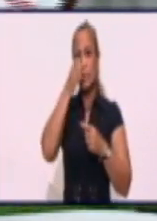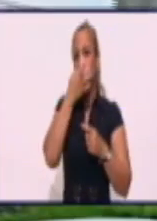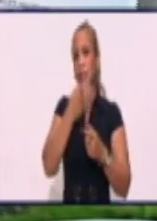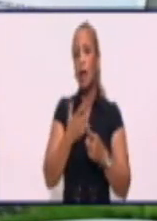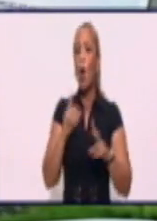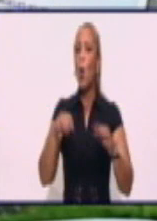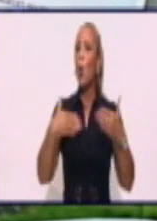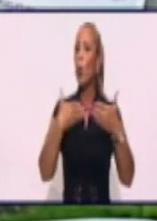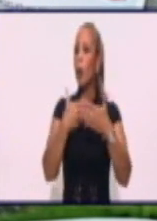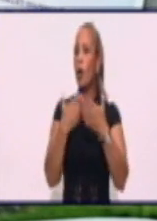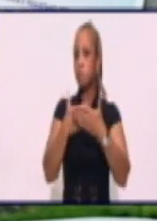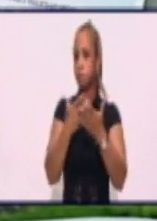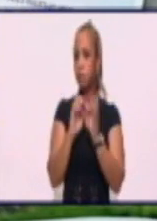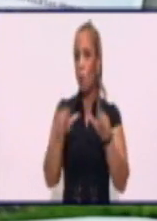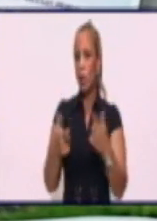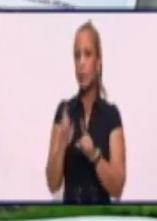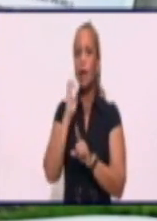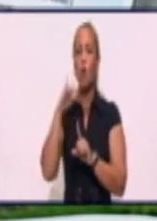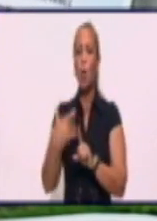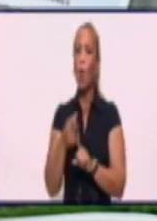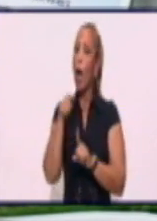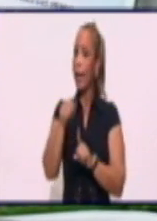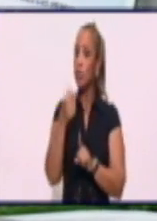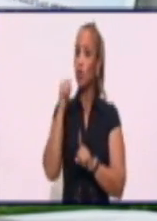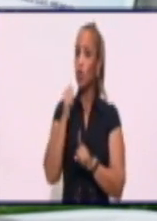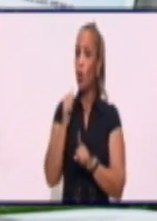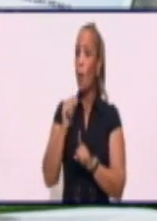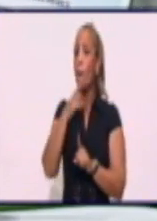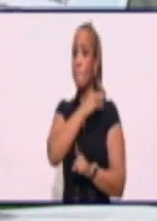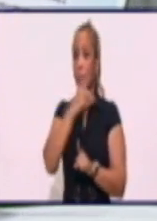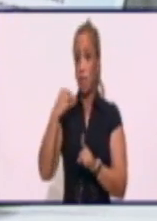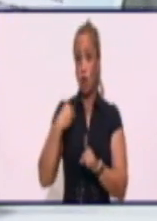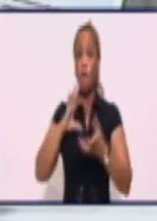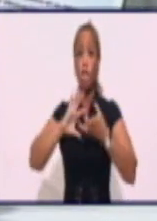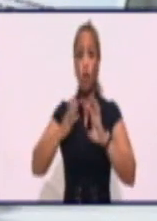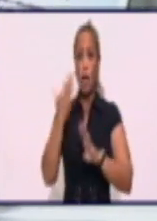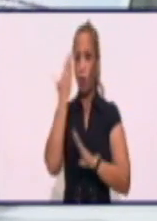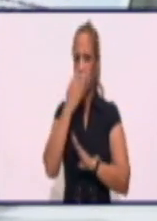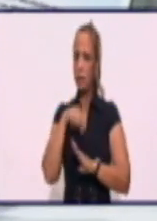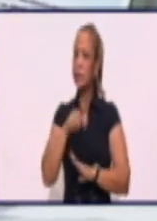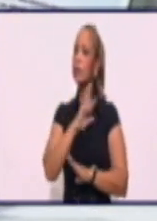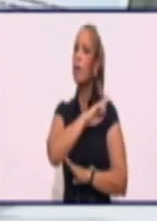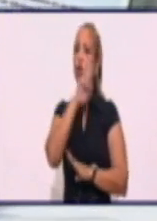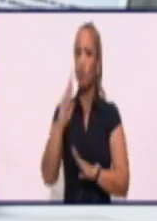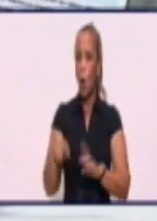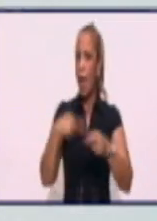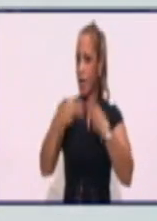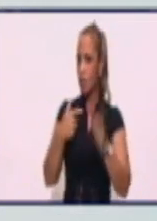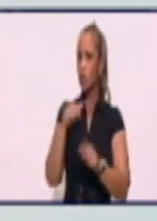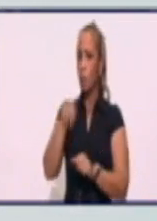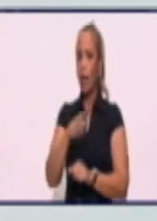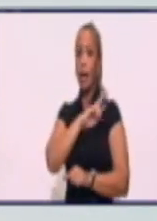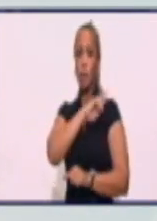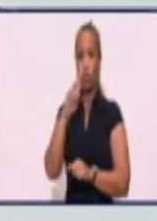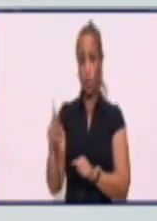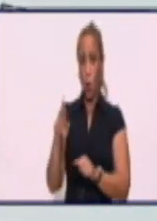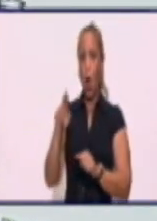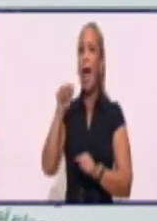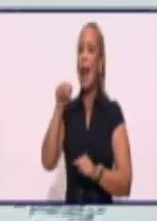muestra de cómo estos médicos, formados por la revolución, hechos por la revolución a la que hoy le